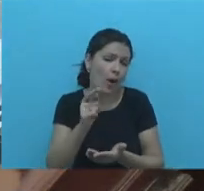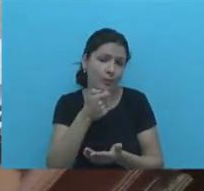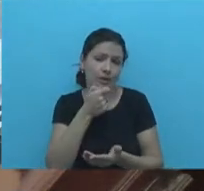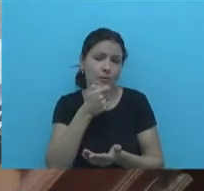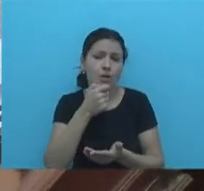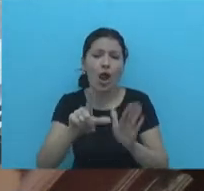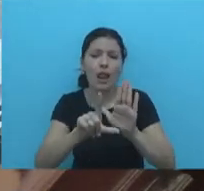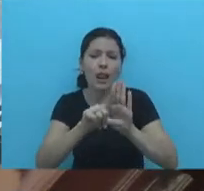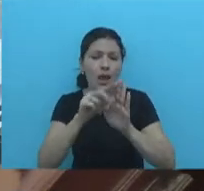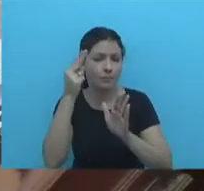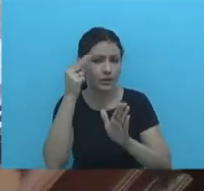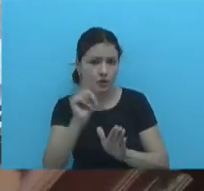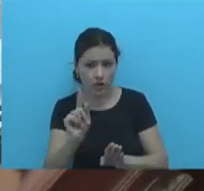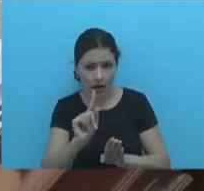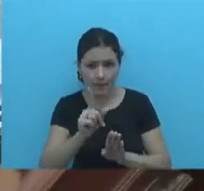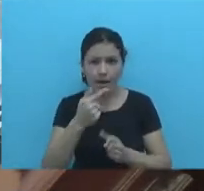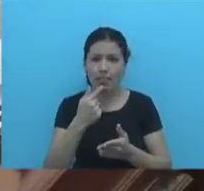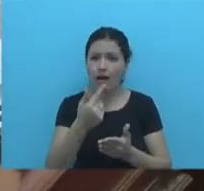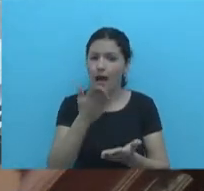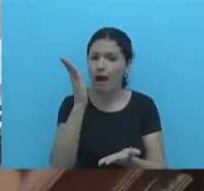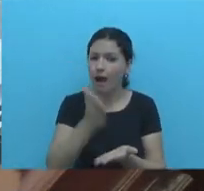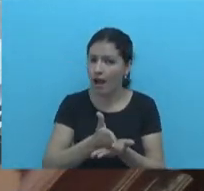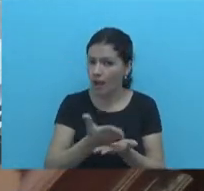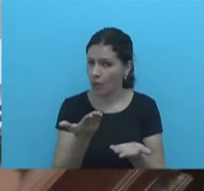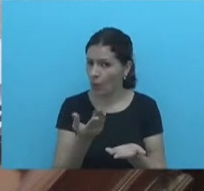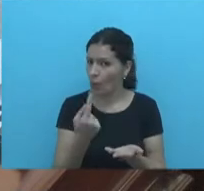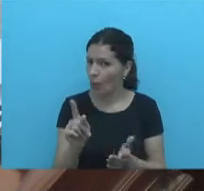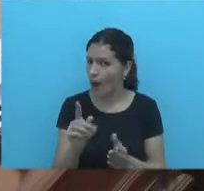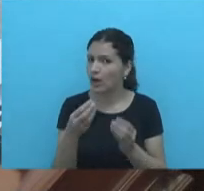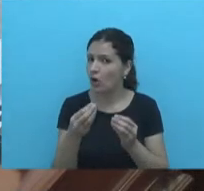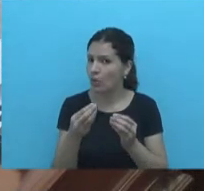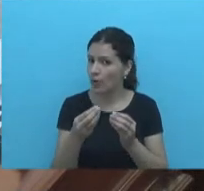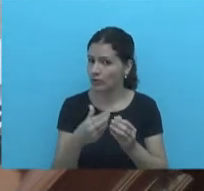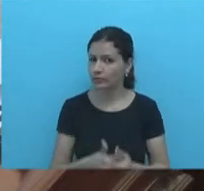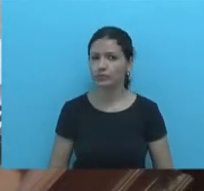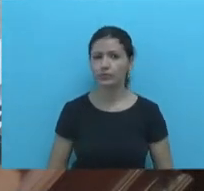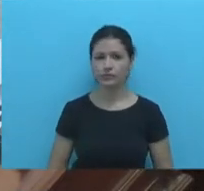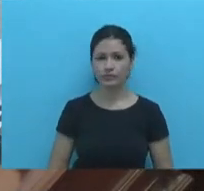es obligatorio, se sabe que puede haber un margen de error en cuanto al cumplimiento que tengan.